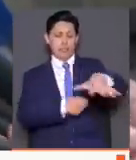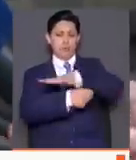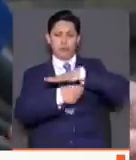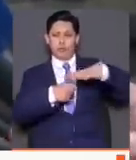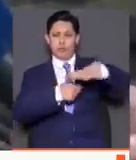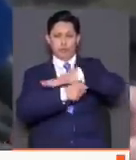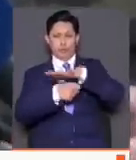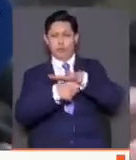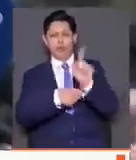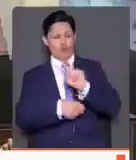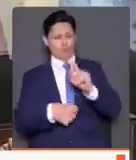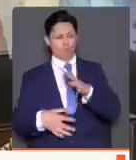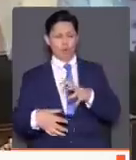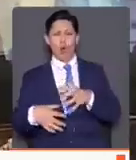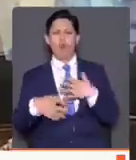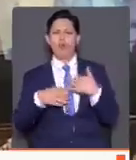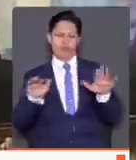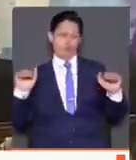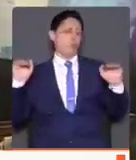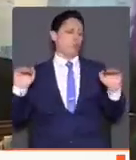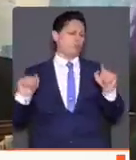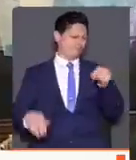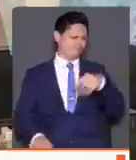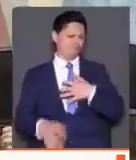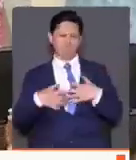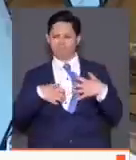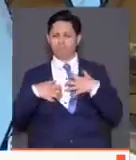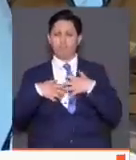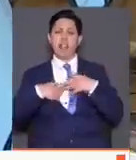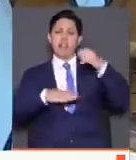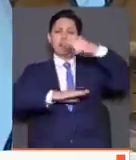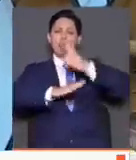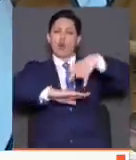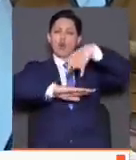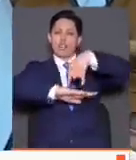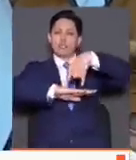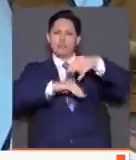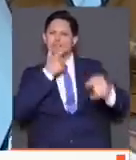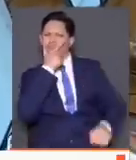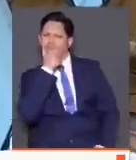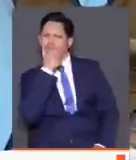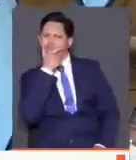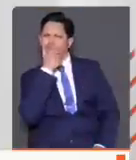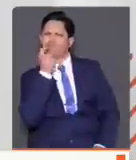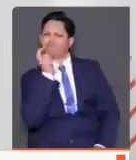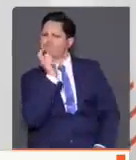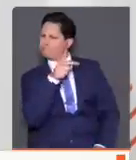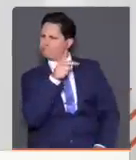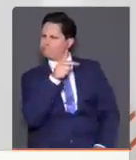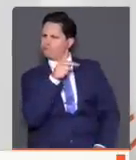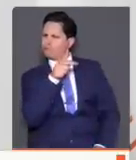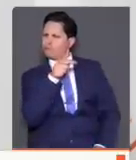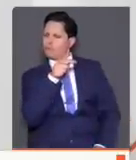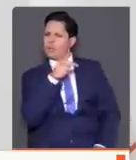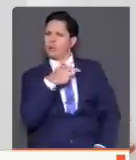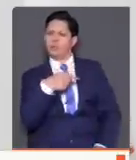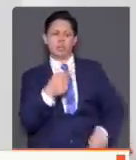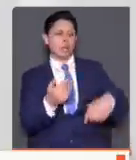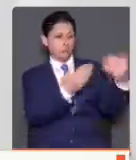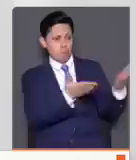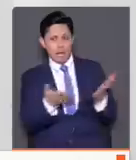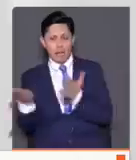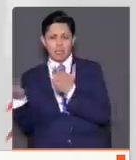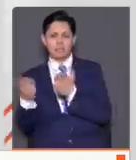no muy cómodo esta mañana. En el Congreso casi transversalmente cuestionaron el gesto de Boric. El mandatario igualmente recibió a los embajadores de